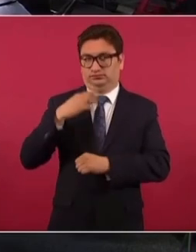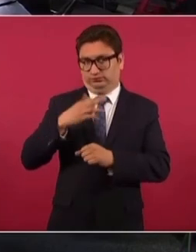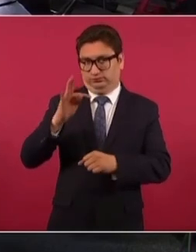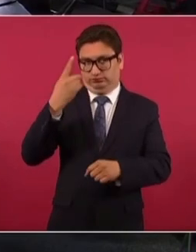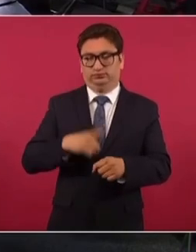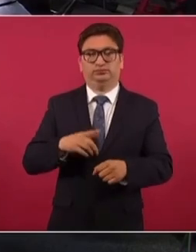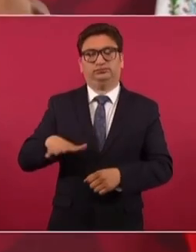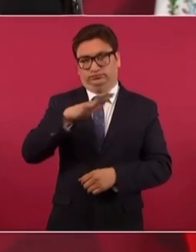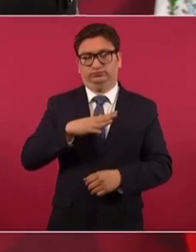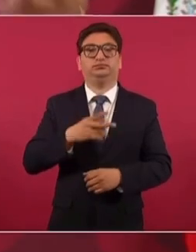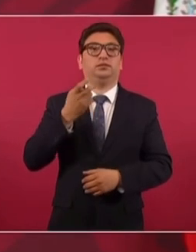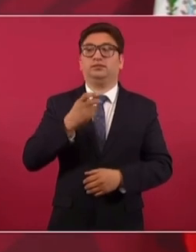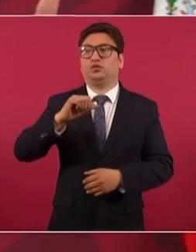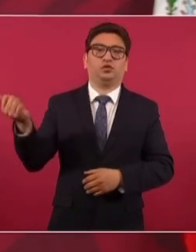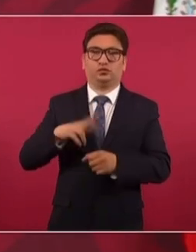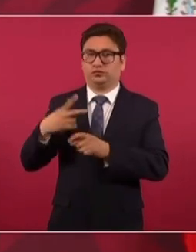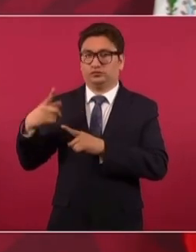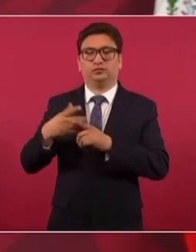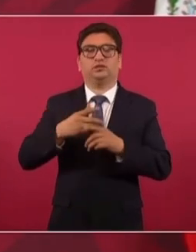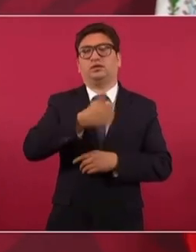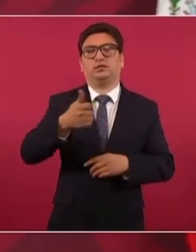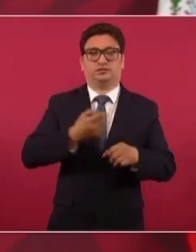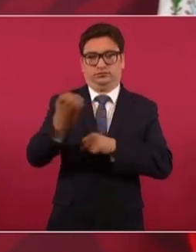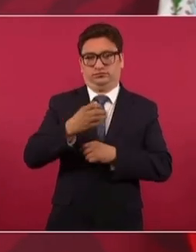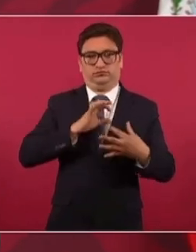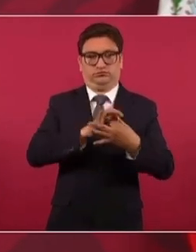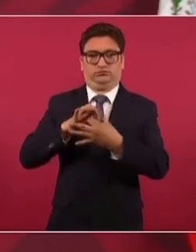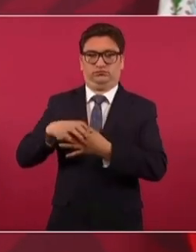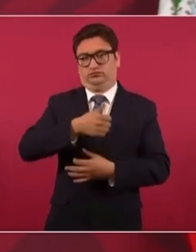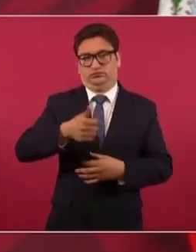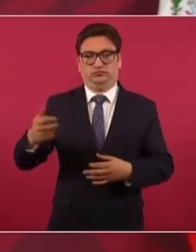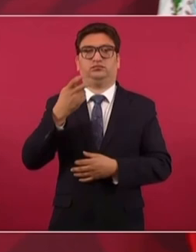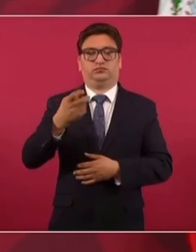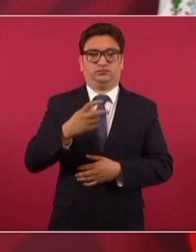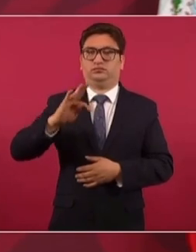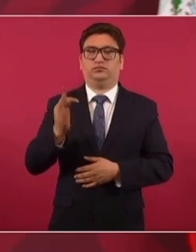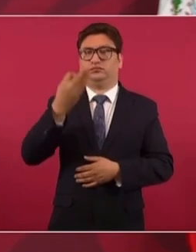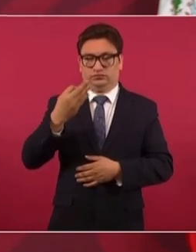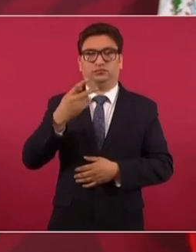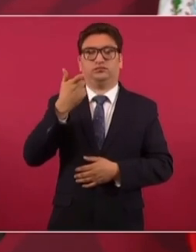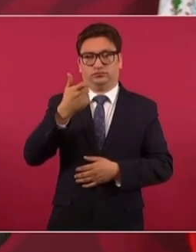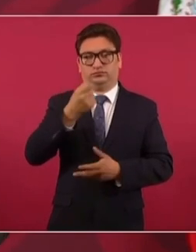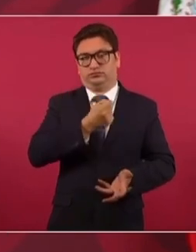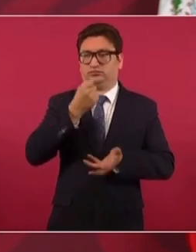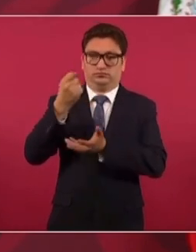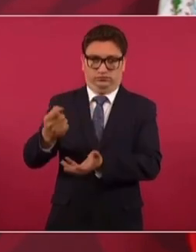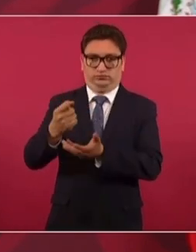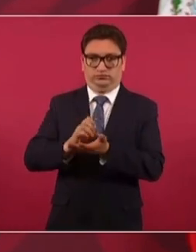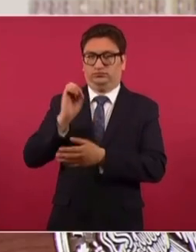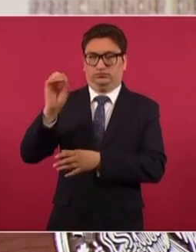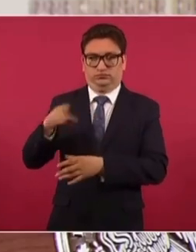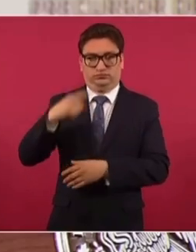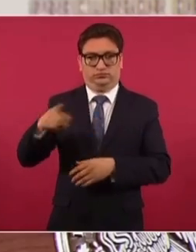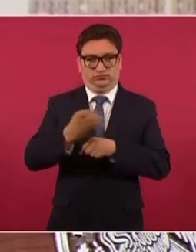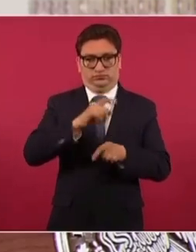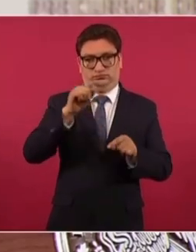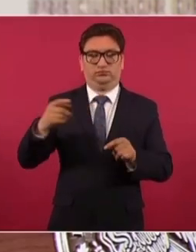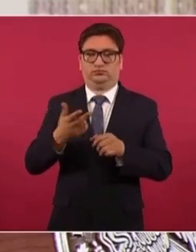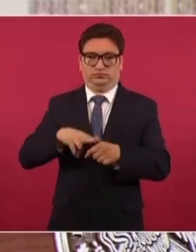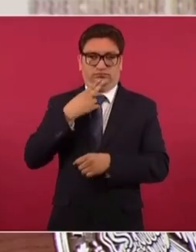Federación. Todo lo demás lo pasaron a los estados y la Federación le transfería los recursos a los